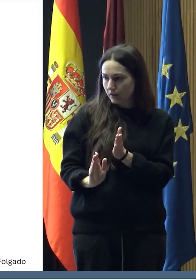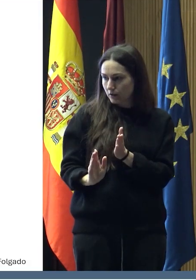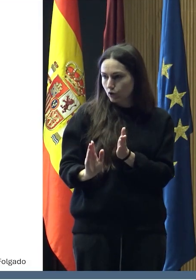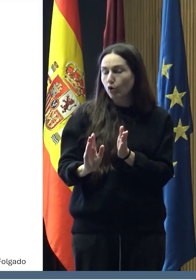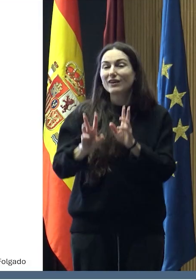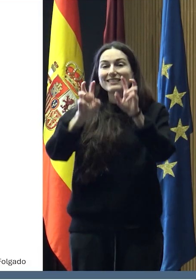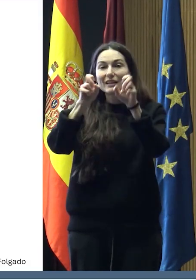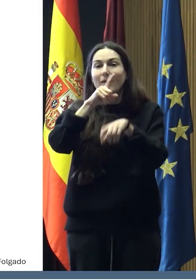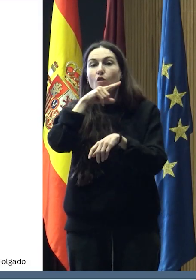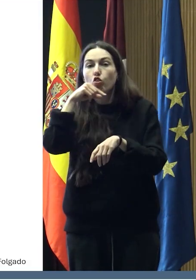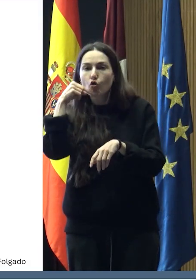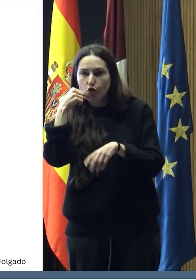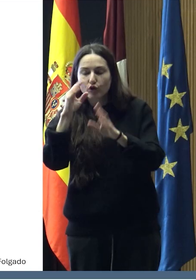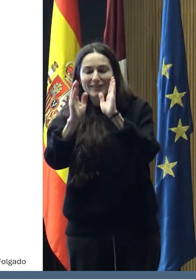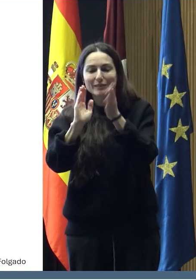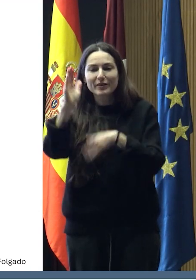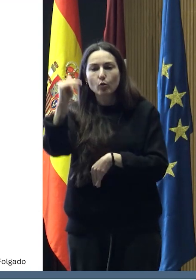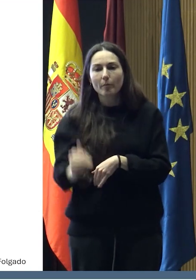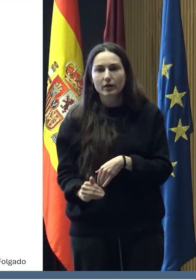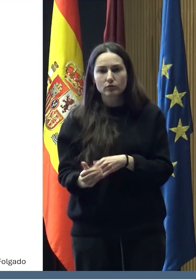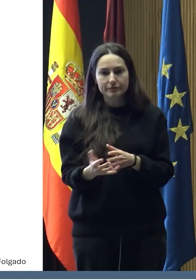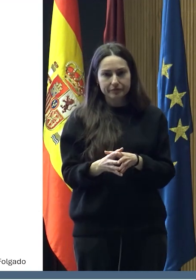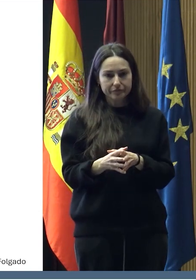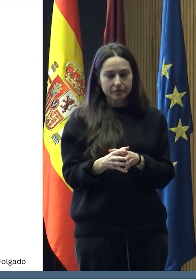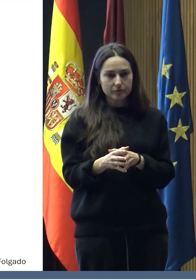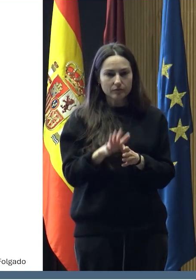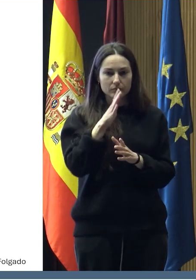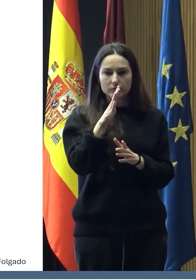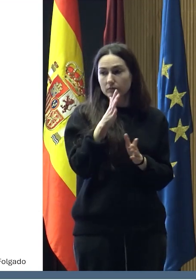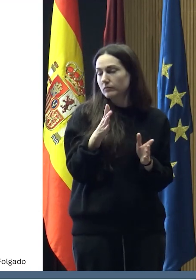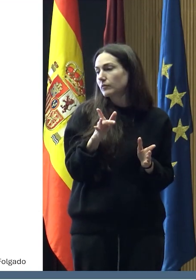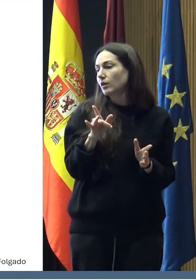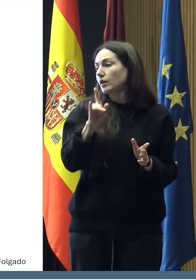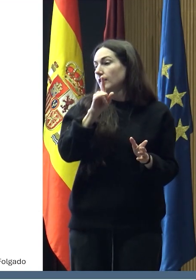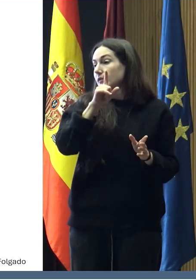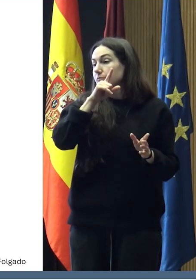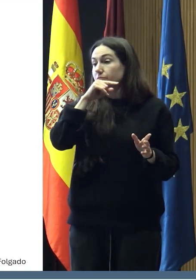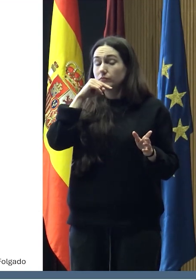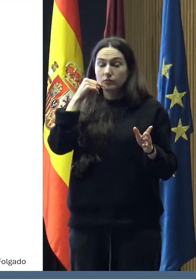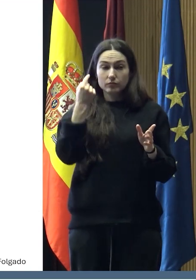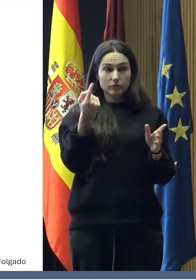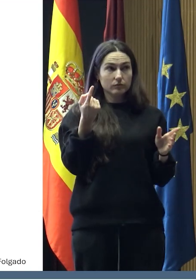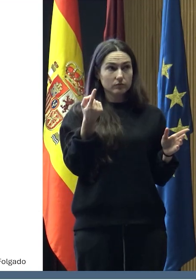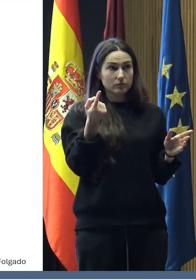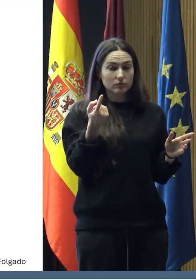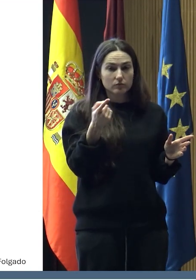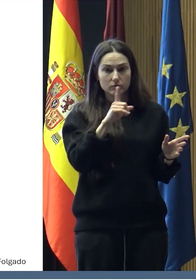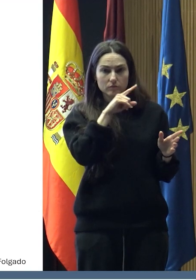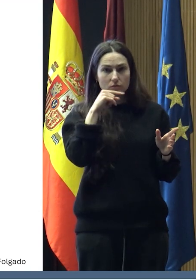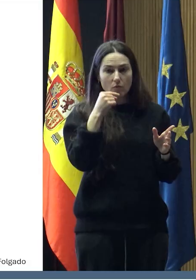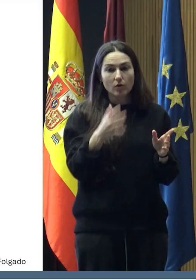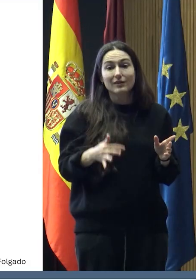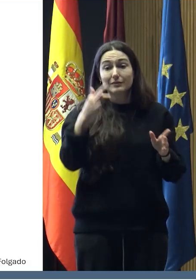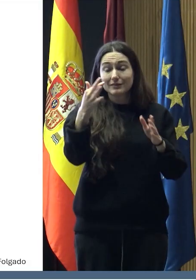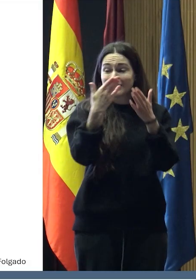dolor. Bueno, porque casi siempre pues, el dolor se ha estudiado en machos, pero además también hay un